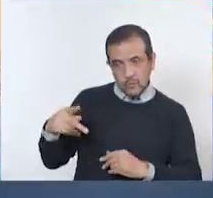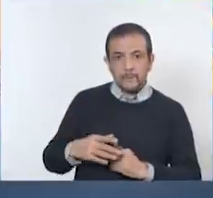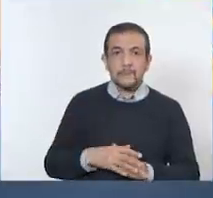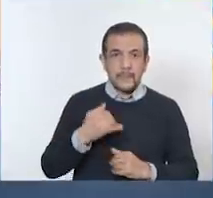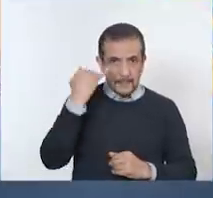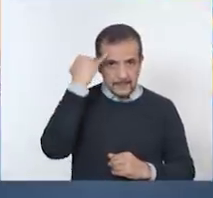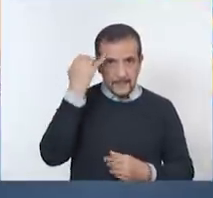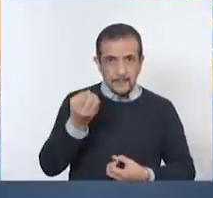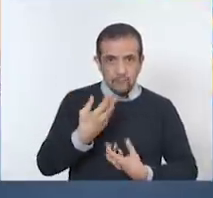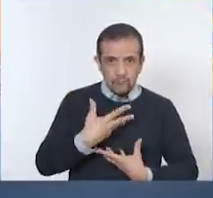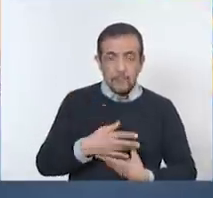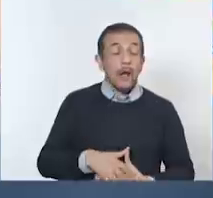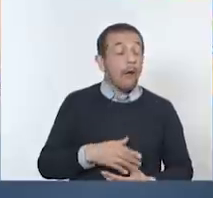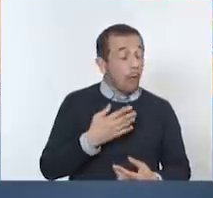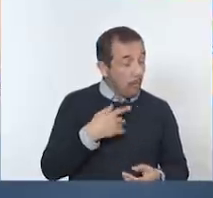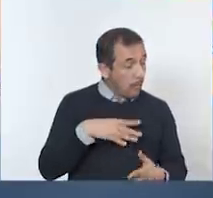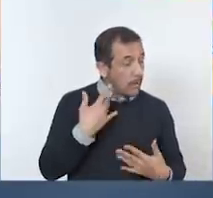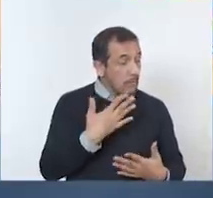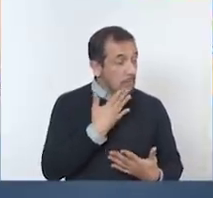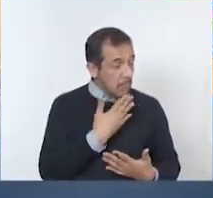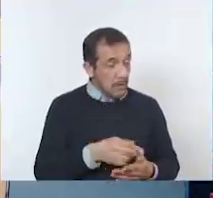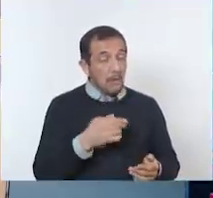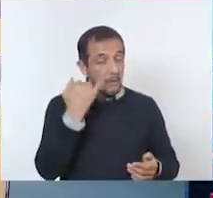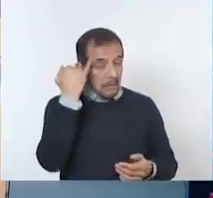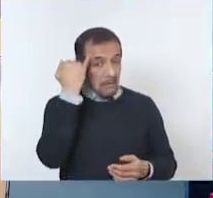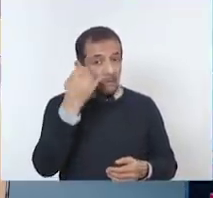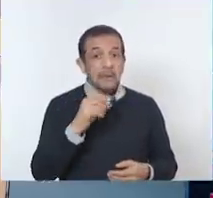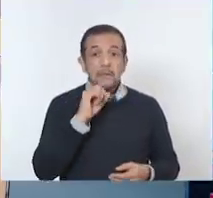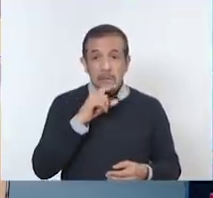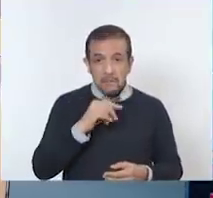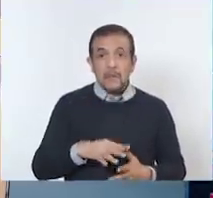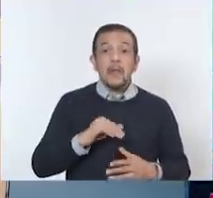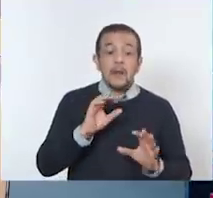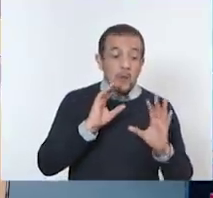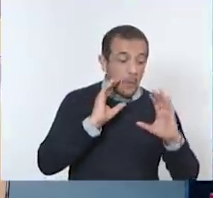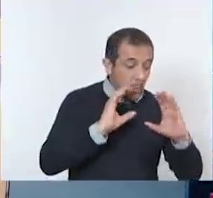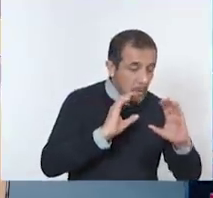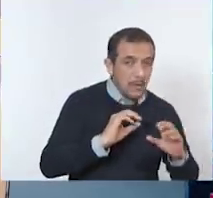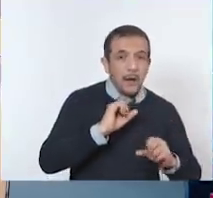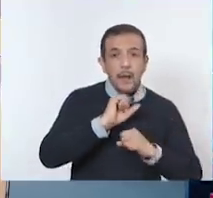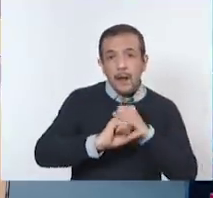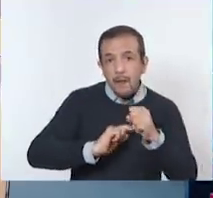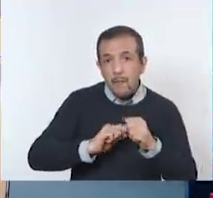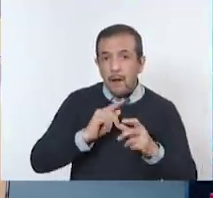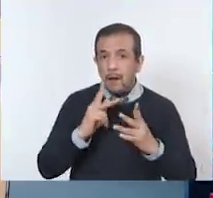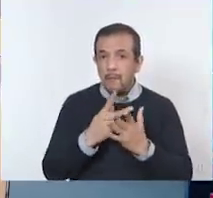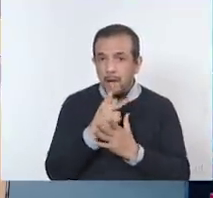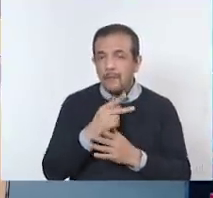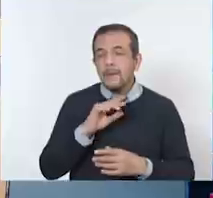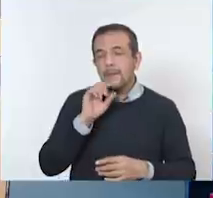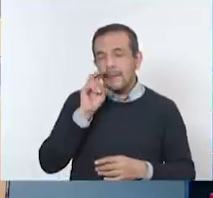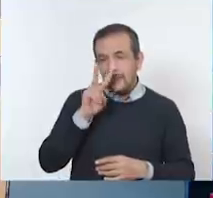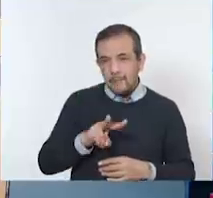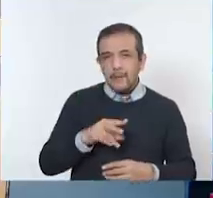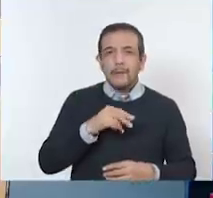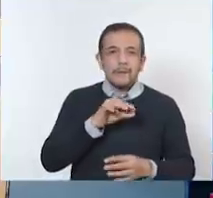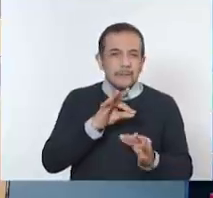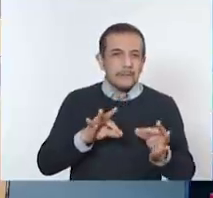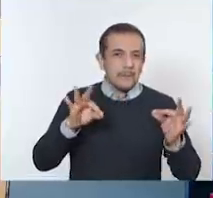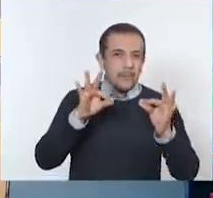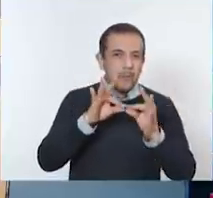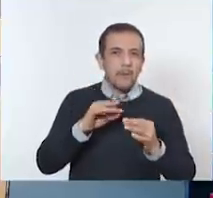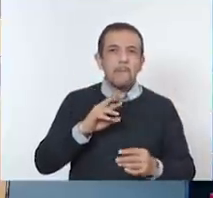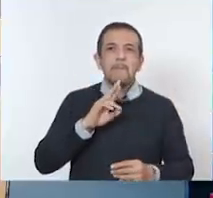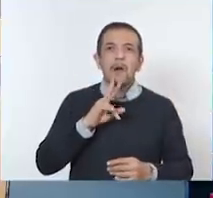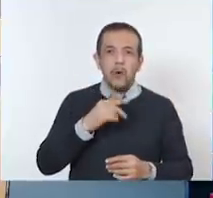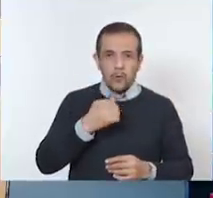¡Qué buenas ideas para respetar a otras personas! ¿No crees? Y para cuidar plantas y animales. Uh-huh. Tomar decisiones pensando en lo que